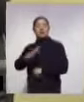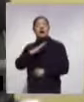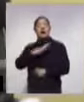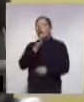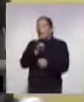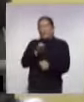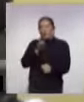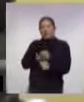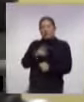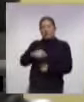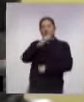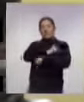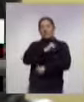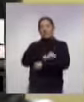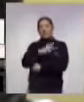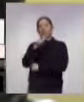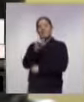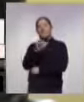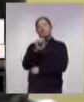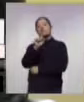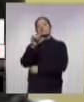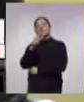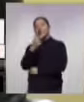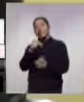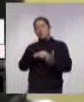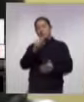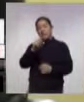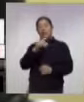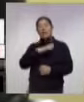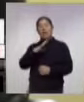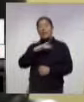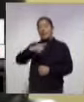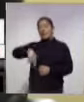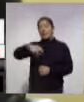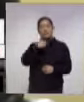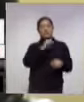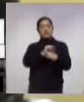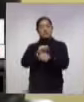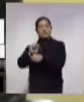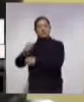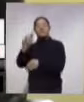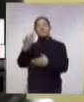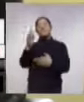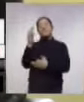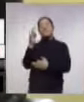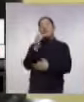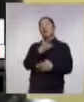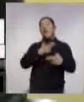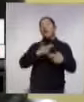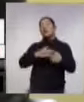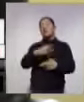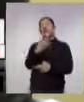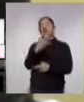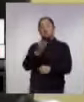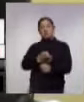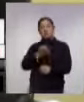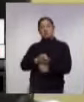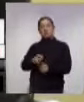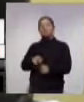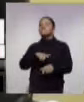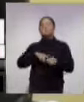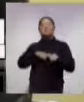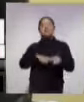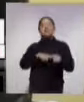ahorita la ventanilla Paisa 2020 en las primeras semanas de febrero y hasta el 14 de este mes. Van a estar